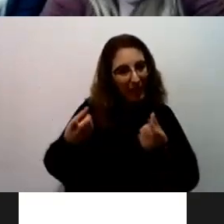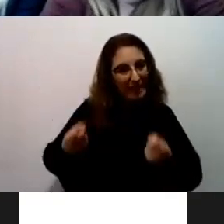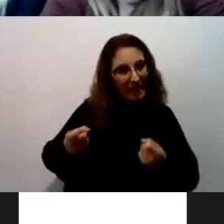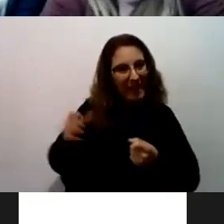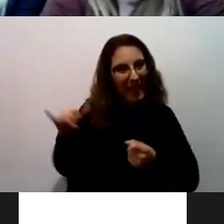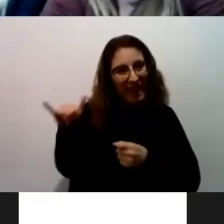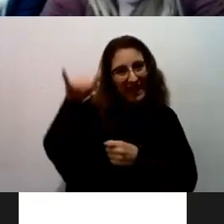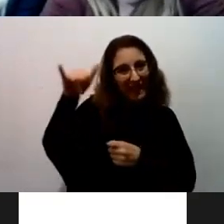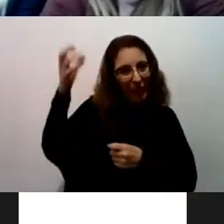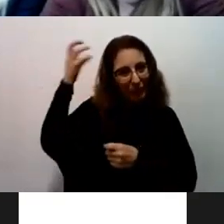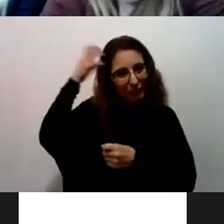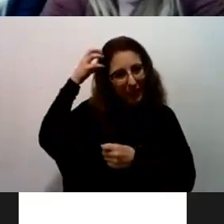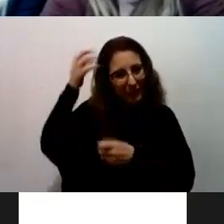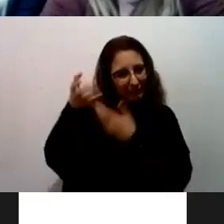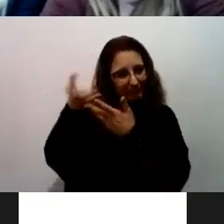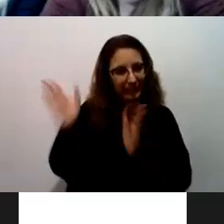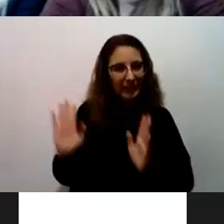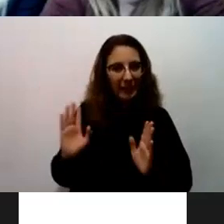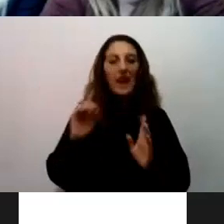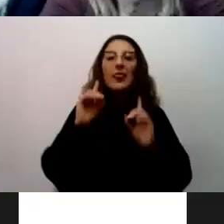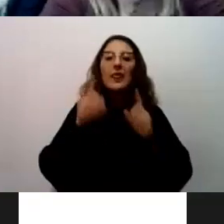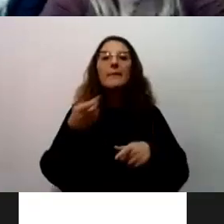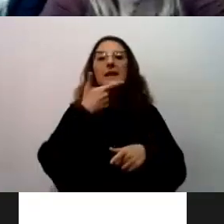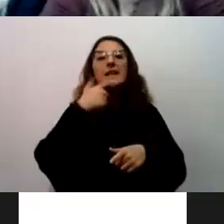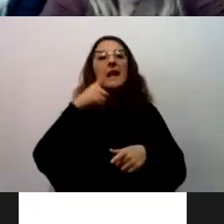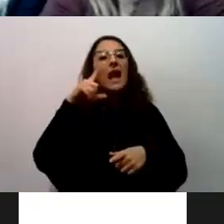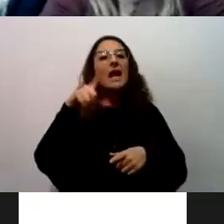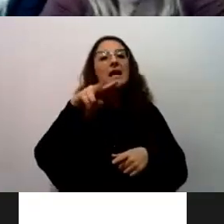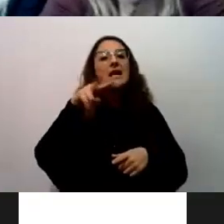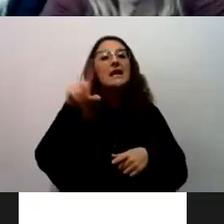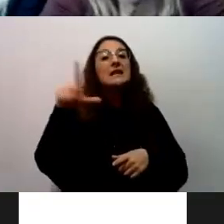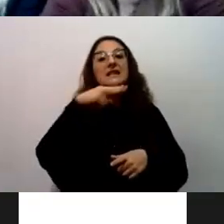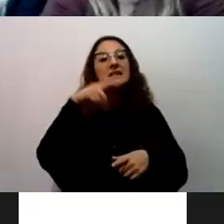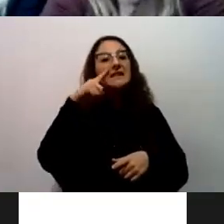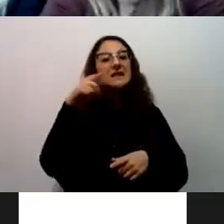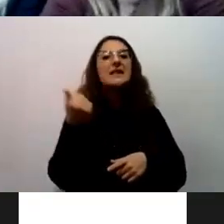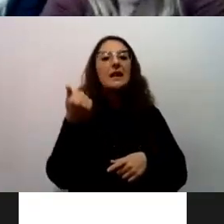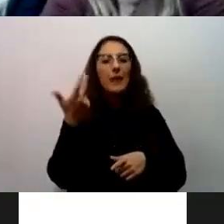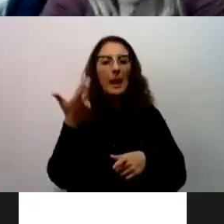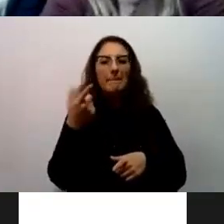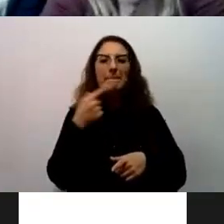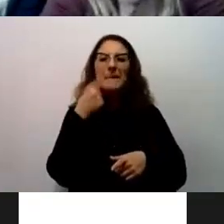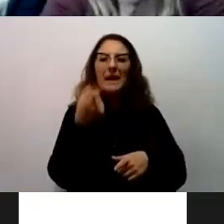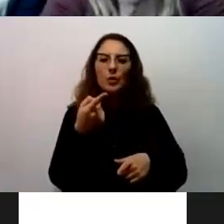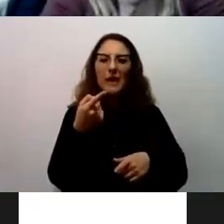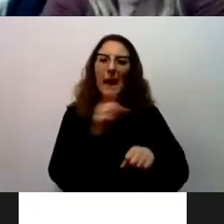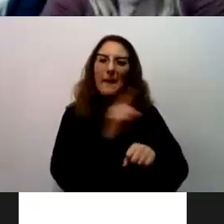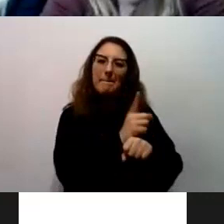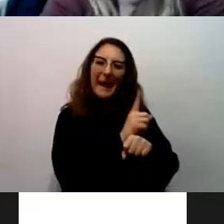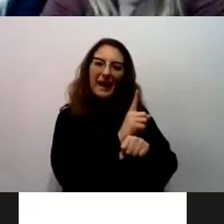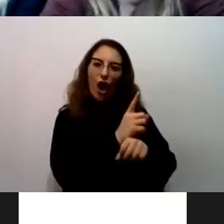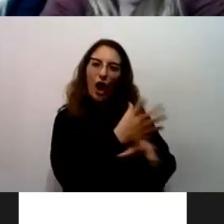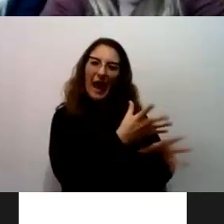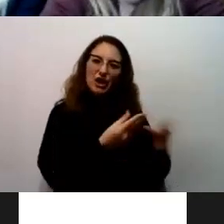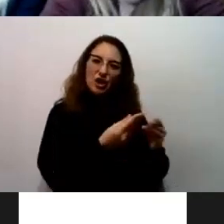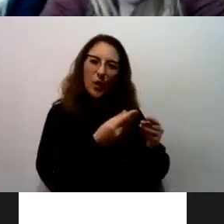Después, Silvia Mauro también pregunta acerca sobre el perro guía en los aviones. Dice, ¿el